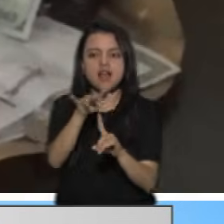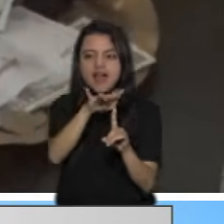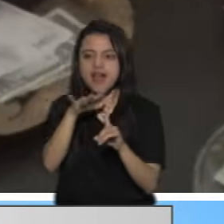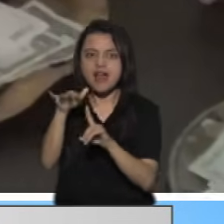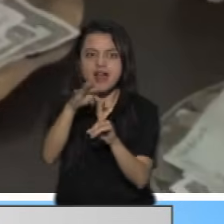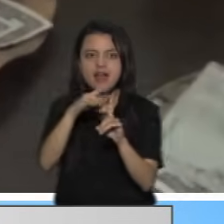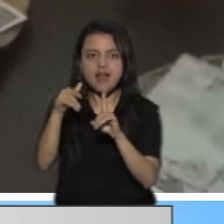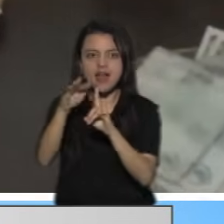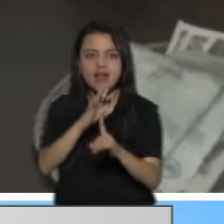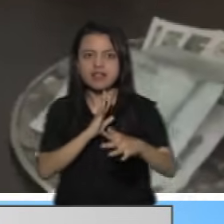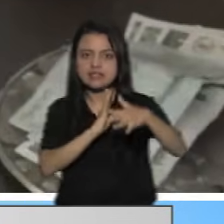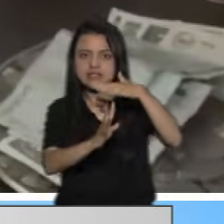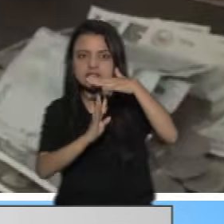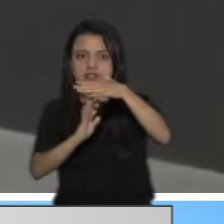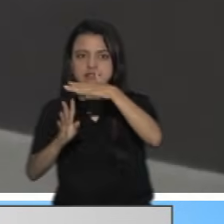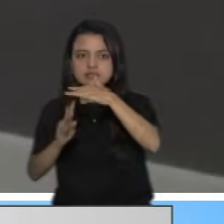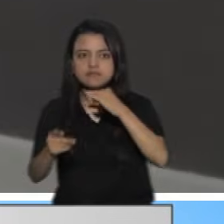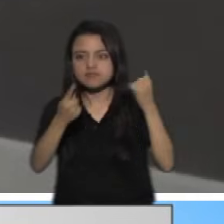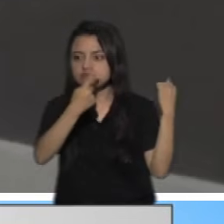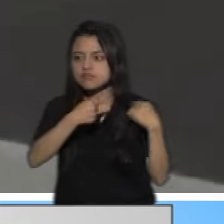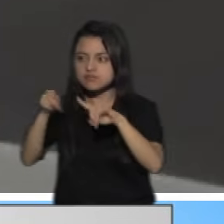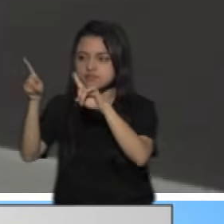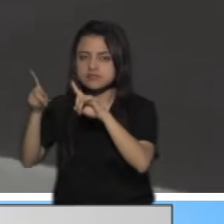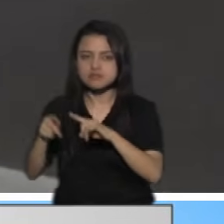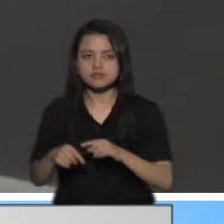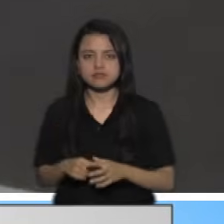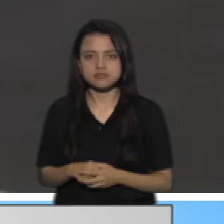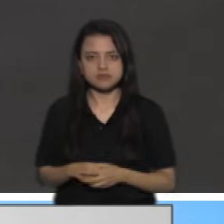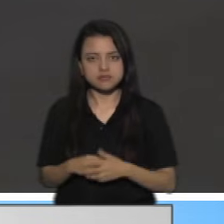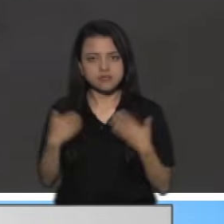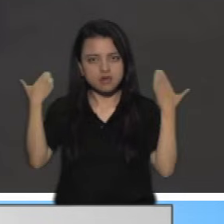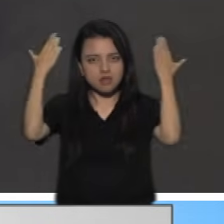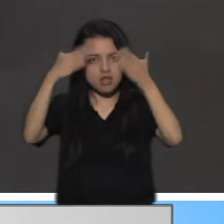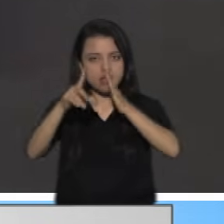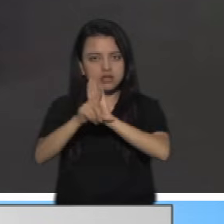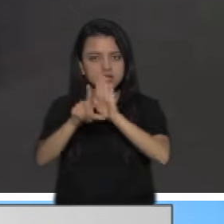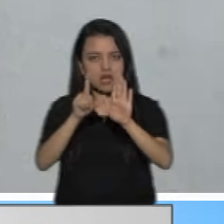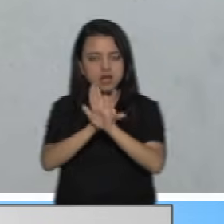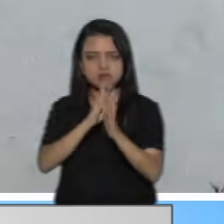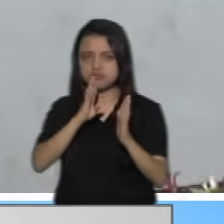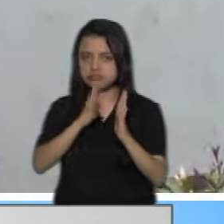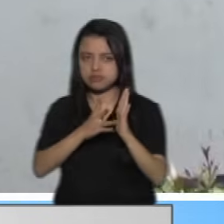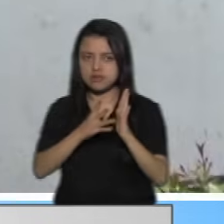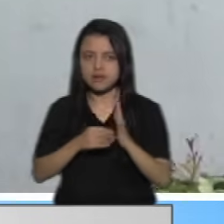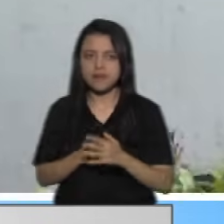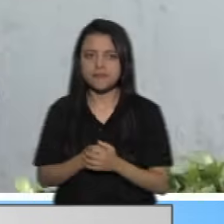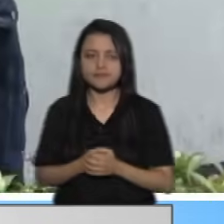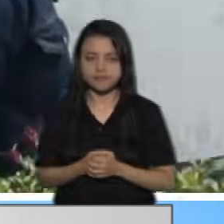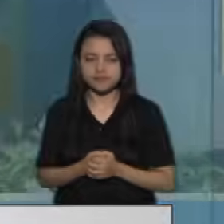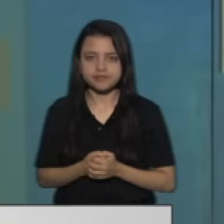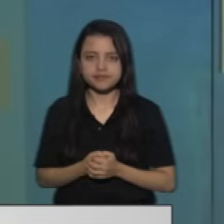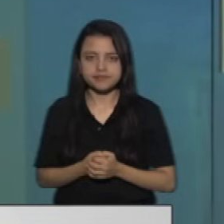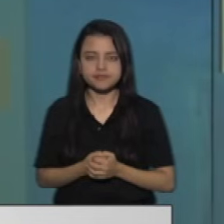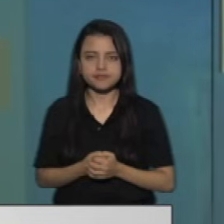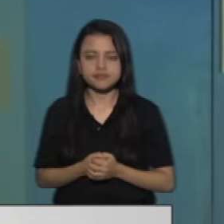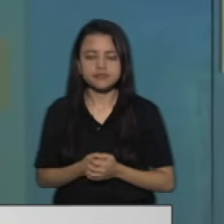de información para tramitar la visa americana sin el cumplimiento de los requisitos legales y también en la modalidad de coyote.